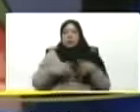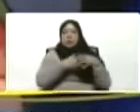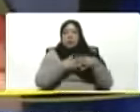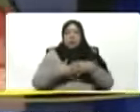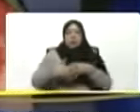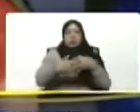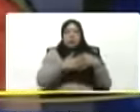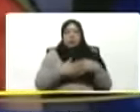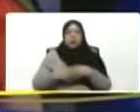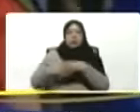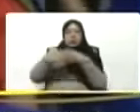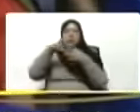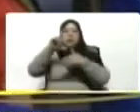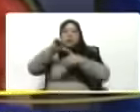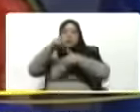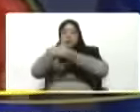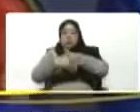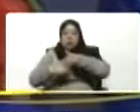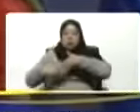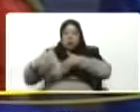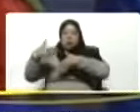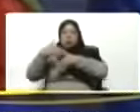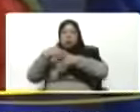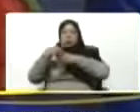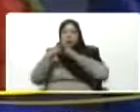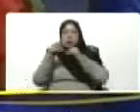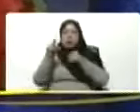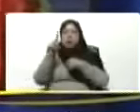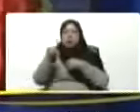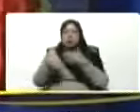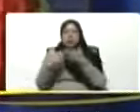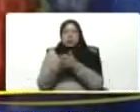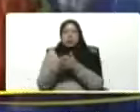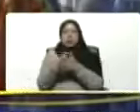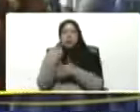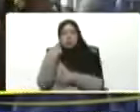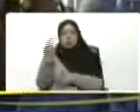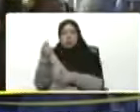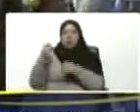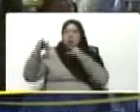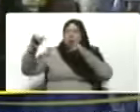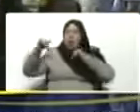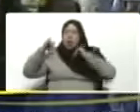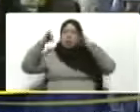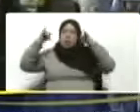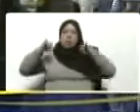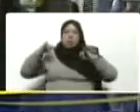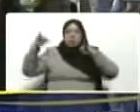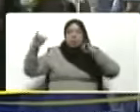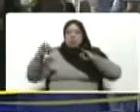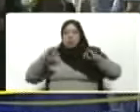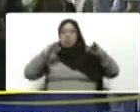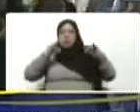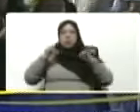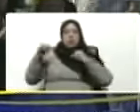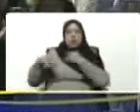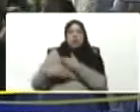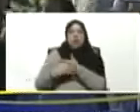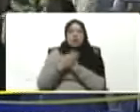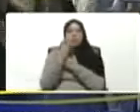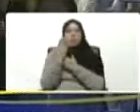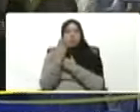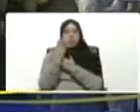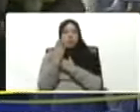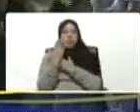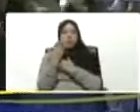Unidos, de América del Sur. Llegan los turistas ahí y amanecen bailando, rumbeando. ¿Ah? Se hizo una